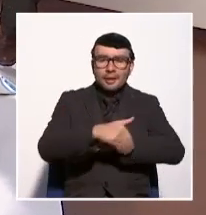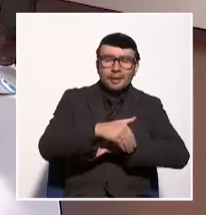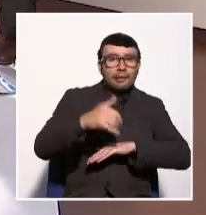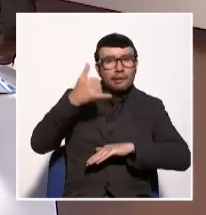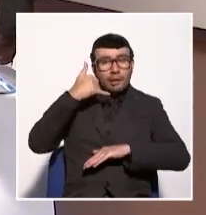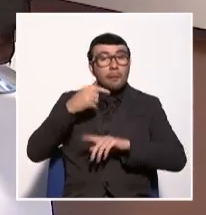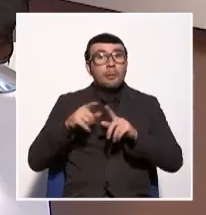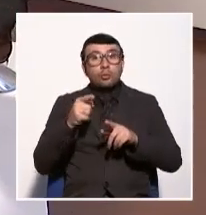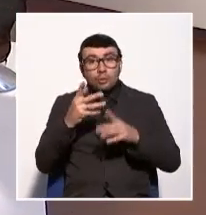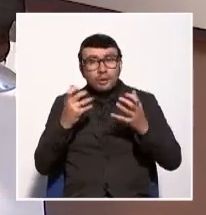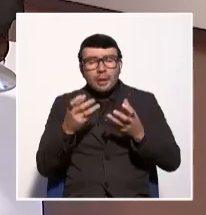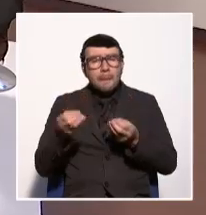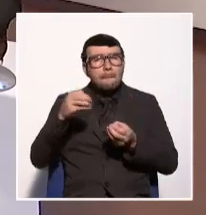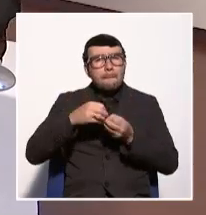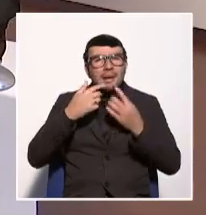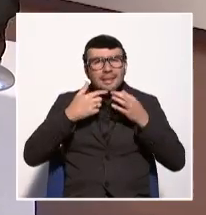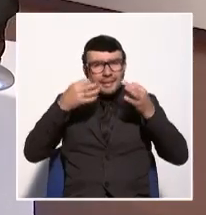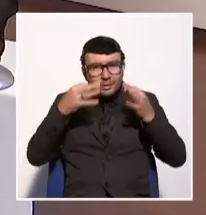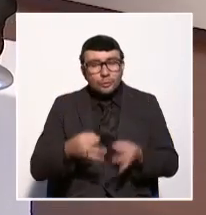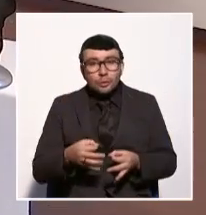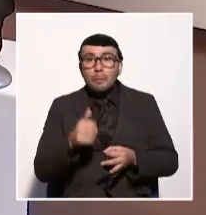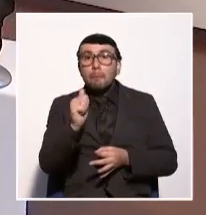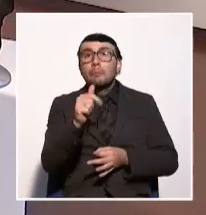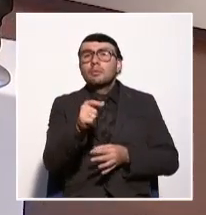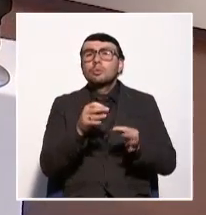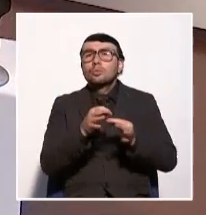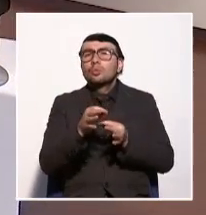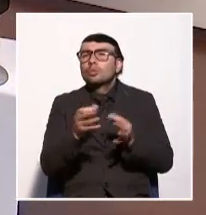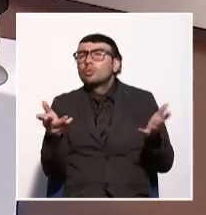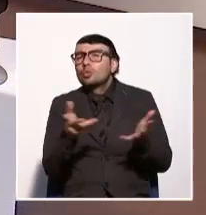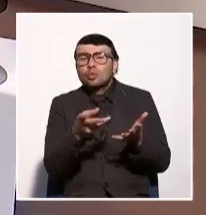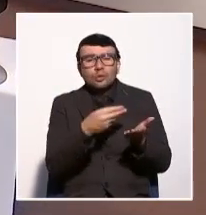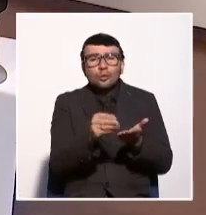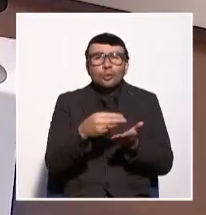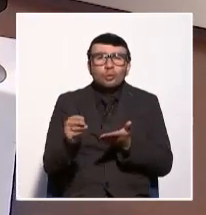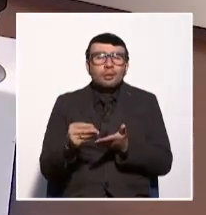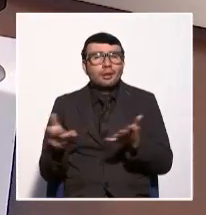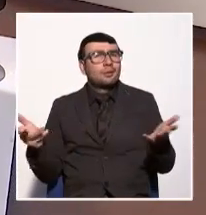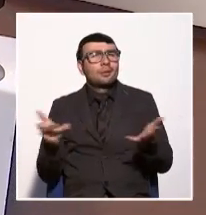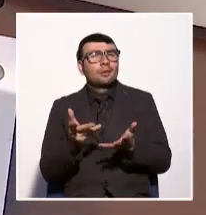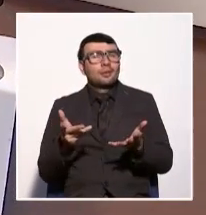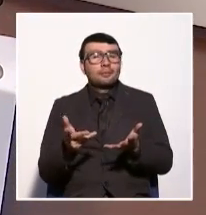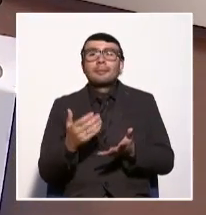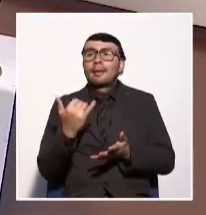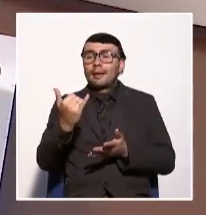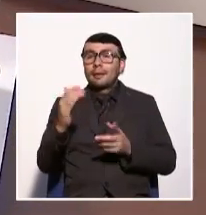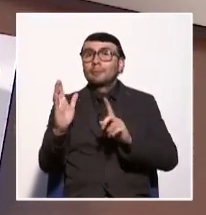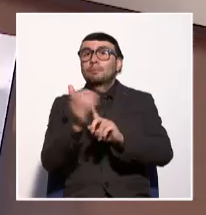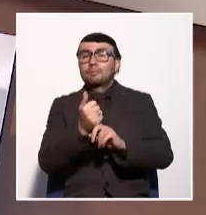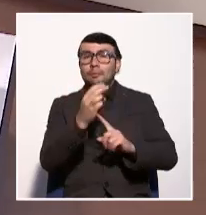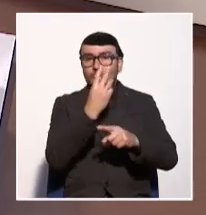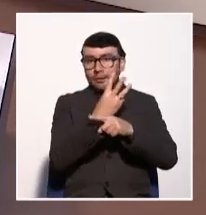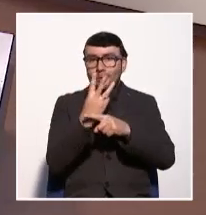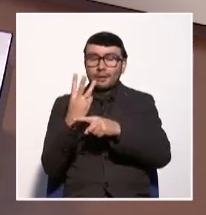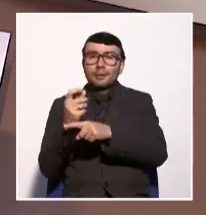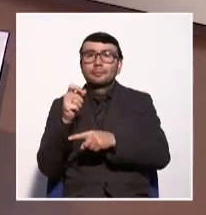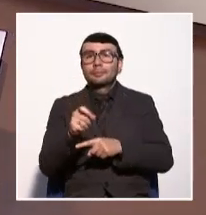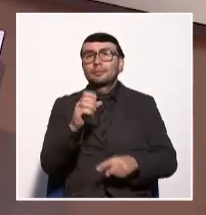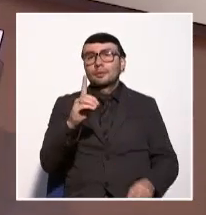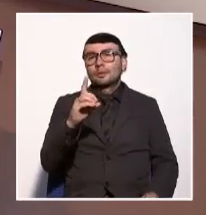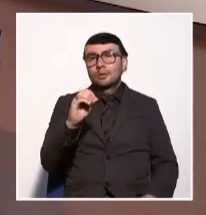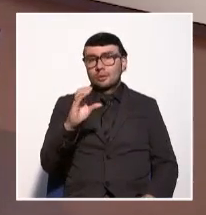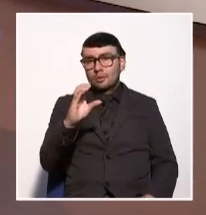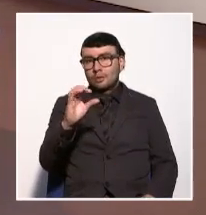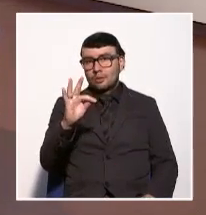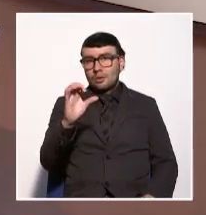pero si ustedes quieren estar más seguros en su municipio en su departamento en su ciudad busquen en la página www punto